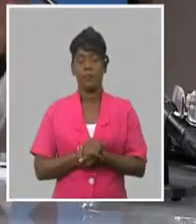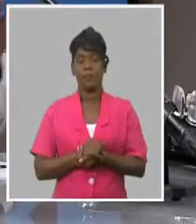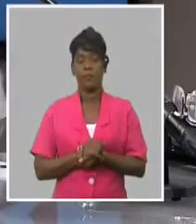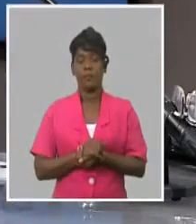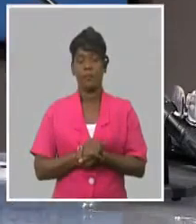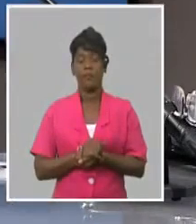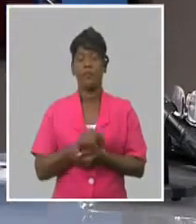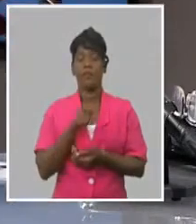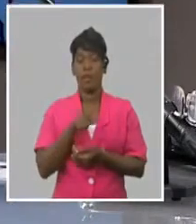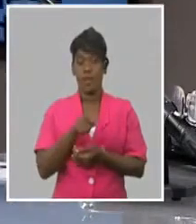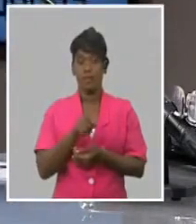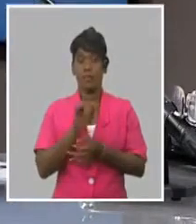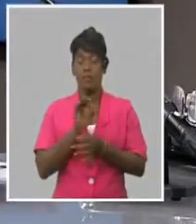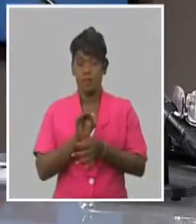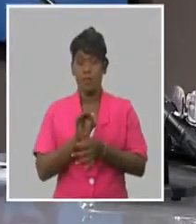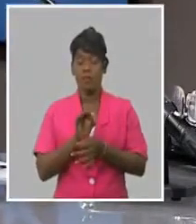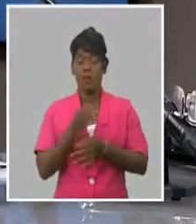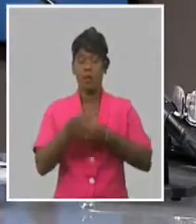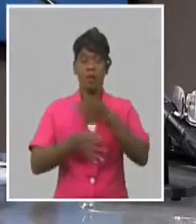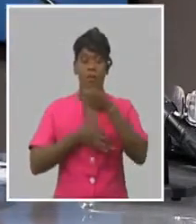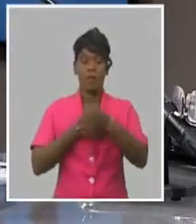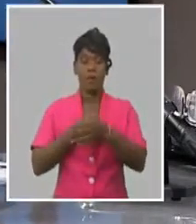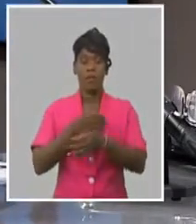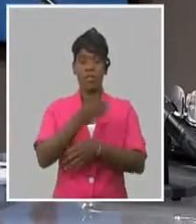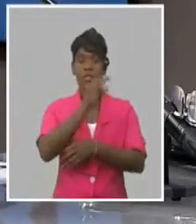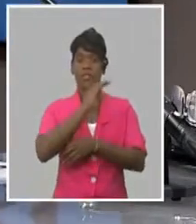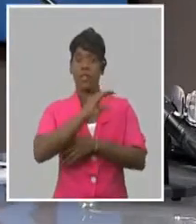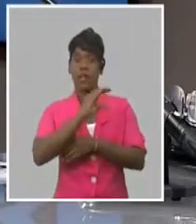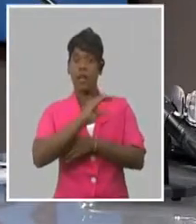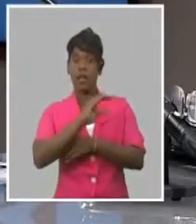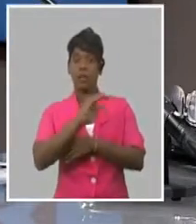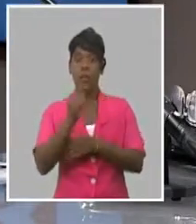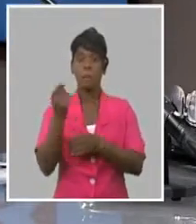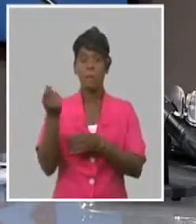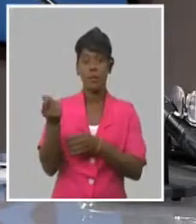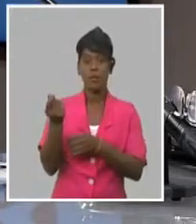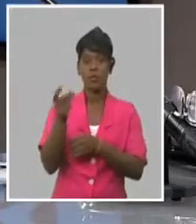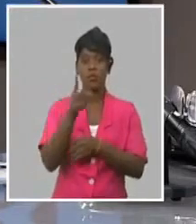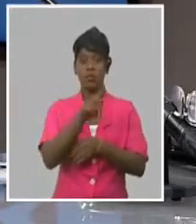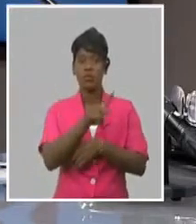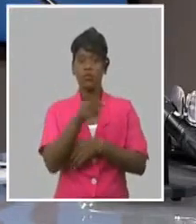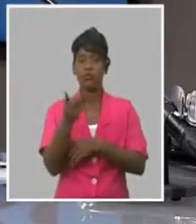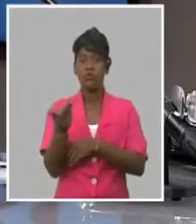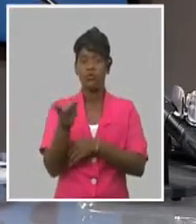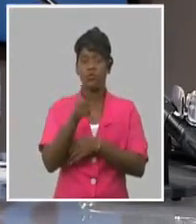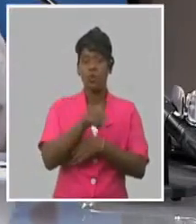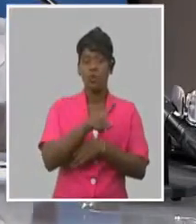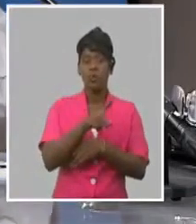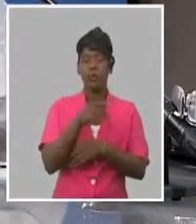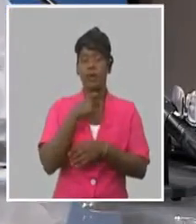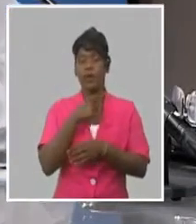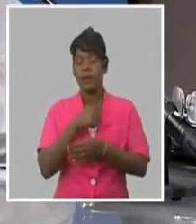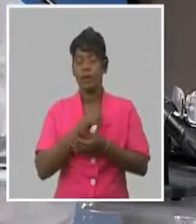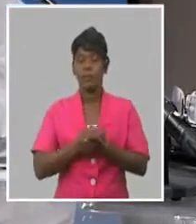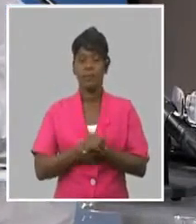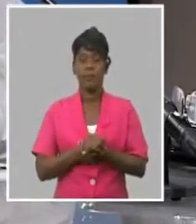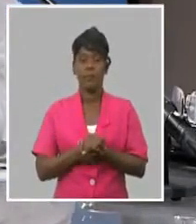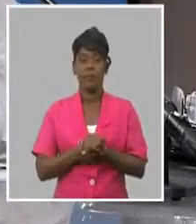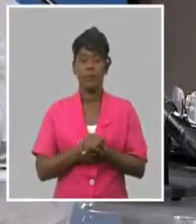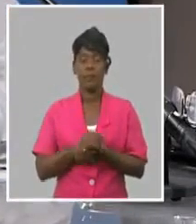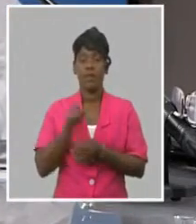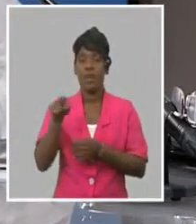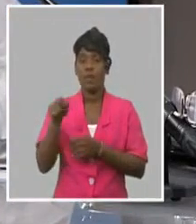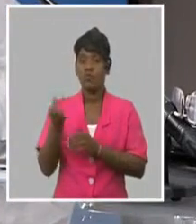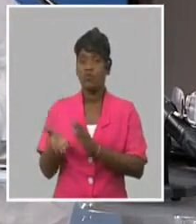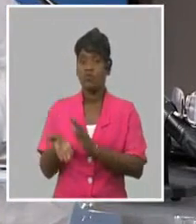Y el gran tema es salario-precio. si la dinámica del